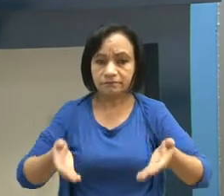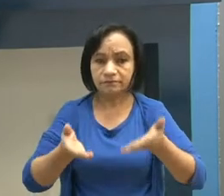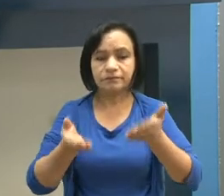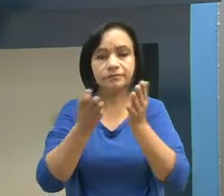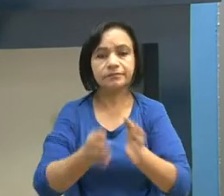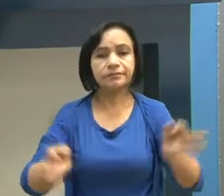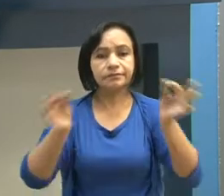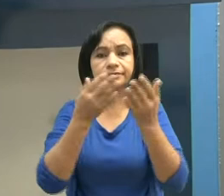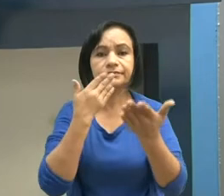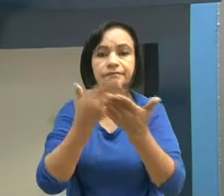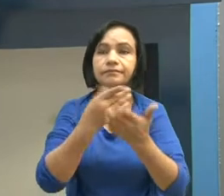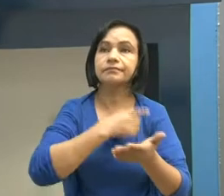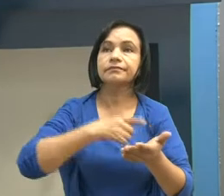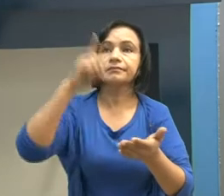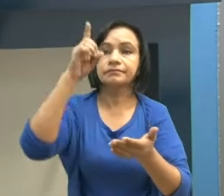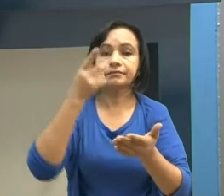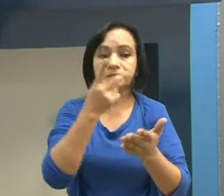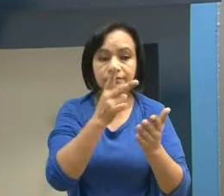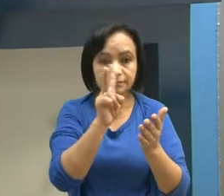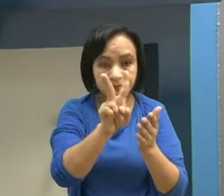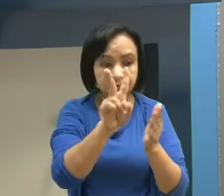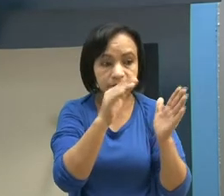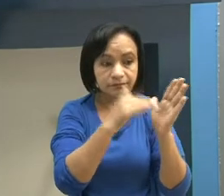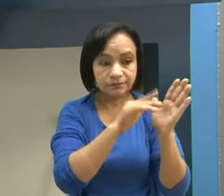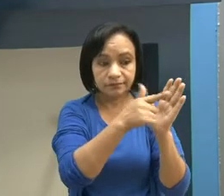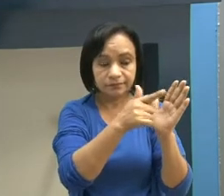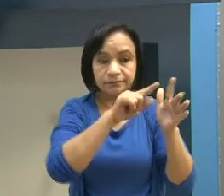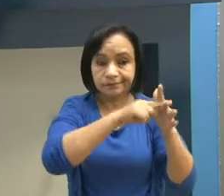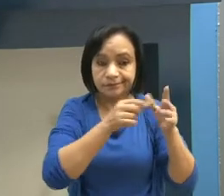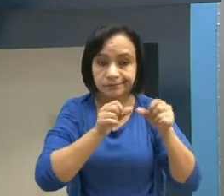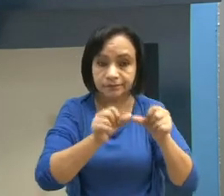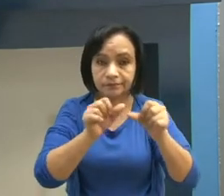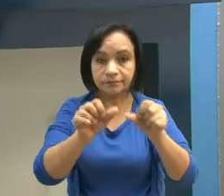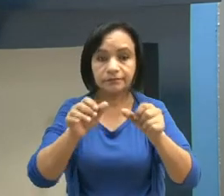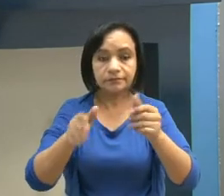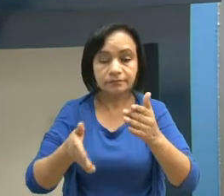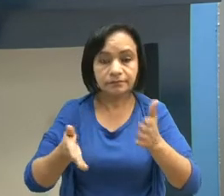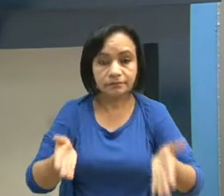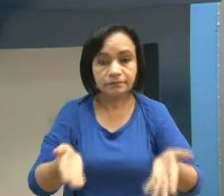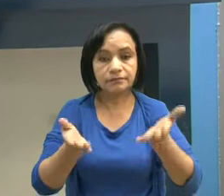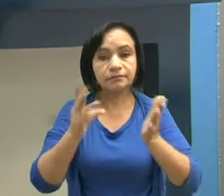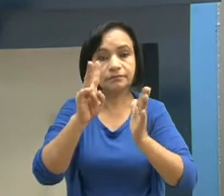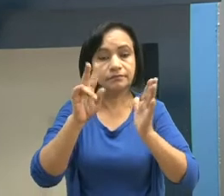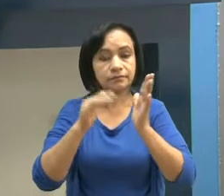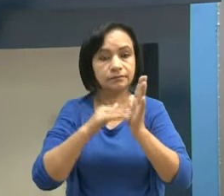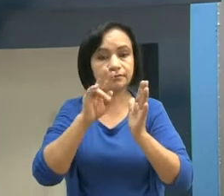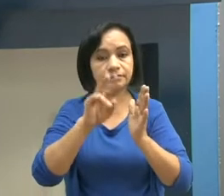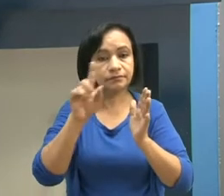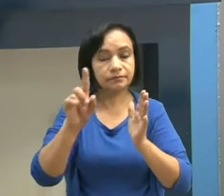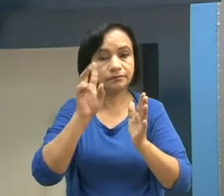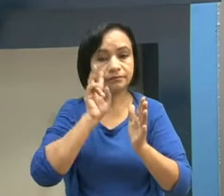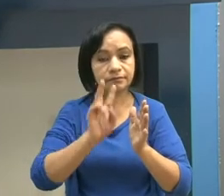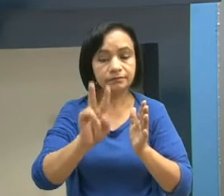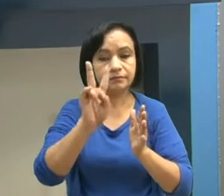importante. Gracias a Dios, desde el 2007 ese empuje no ha parado, y ahí le consulto a partir de lo que implicó 2021 en torno a esta proyección